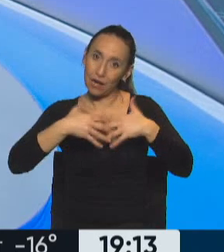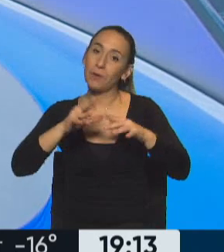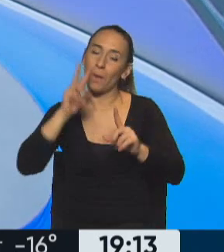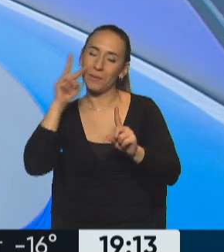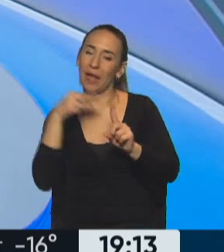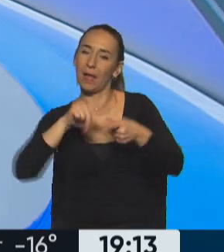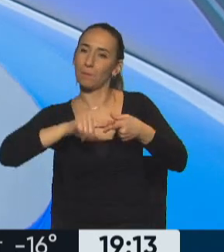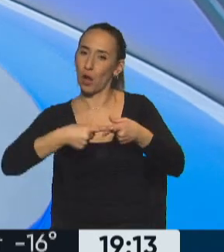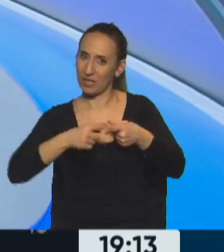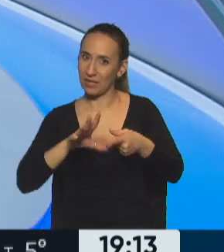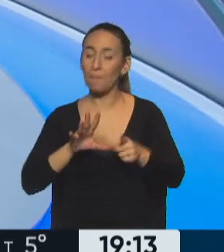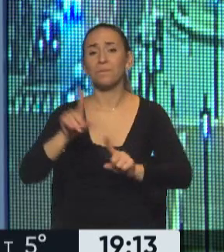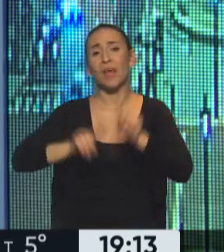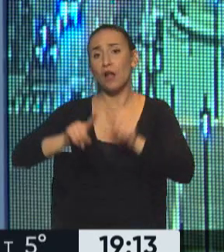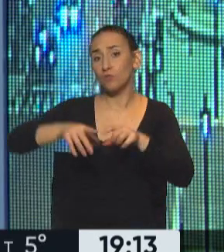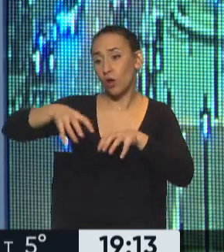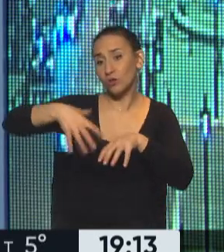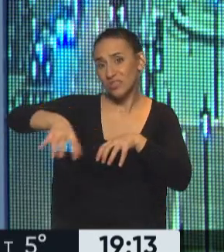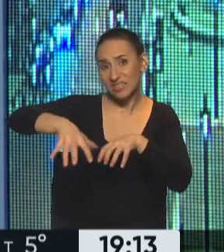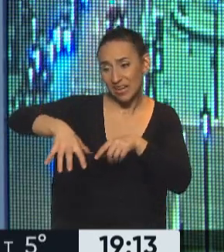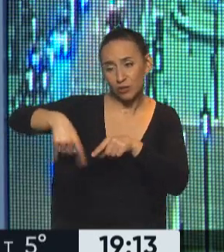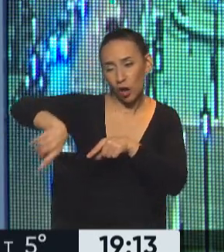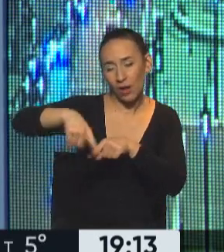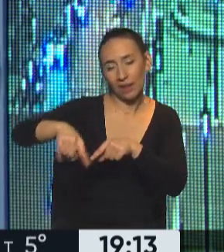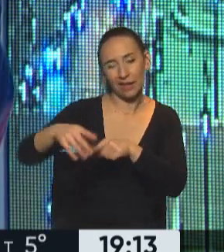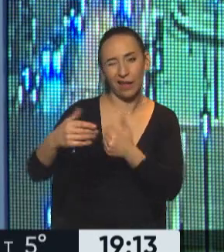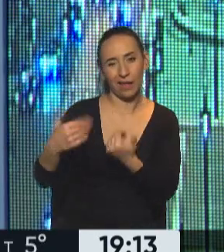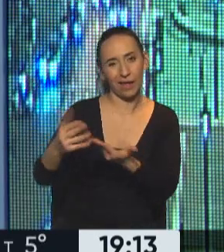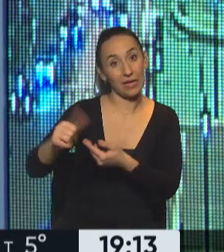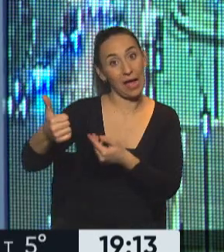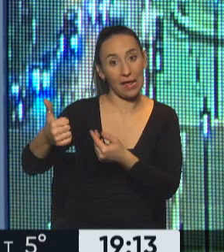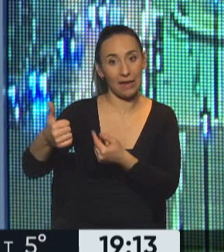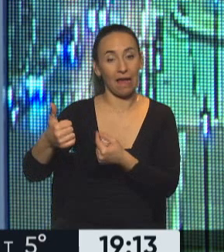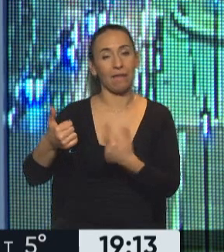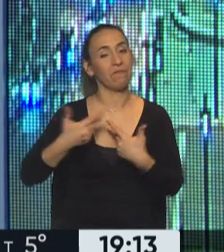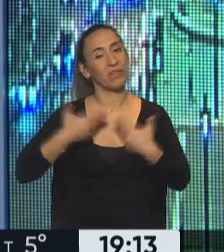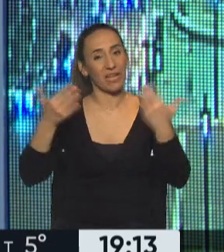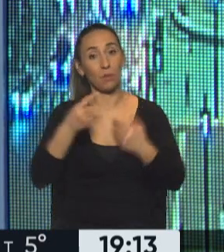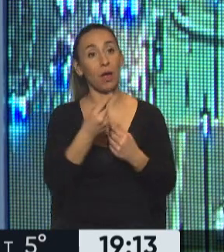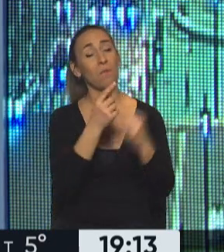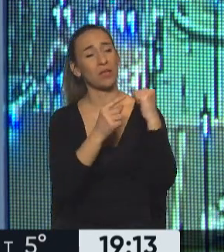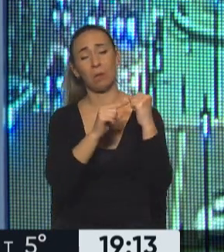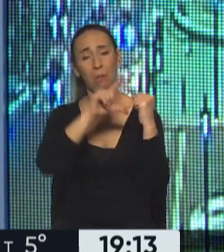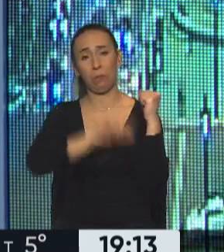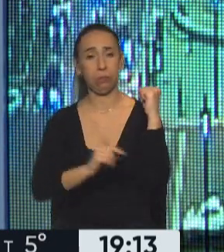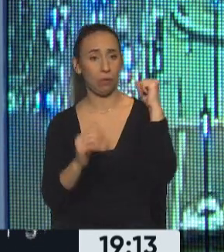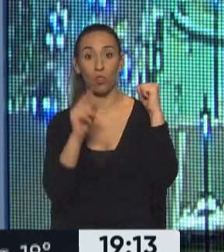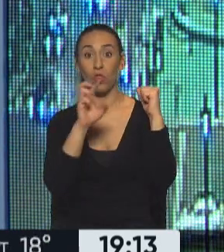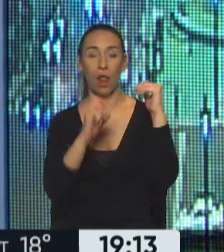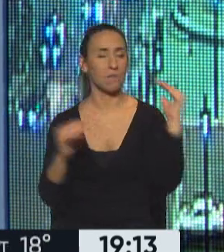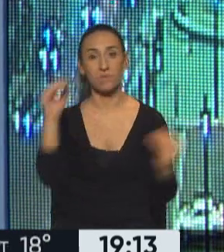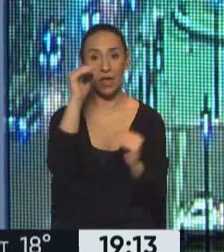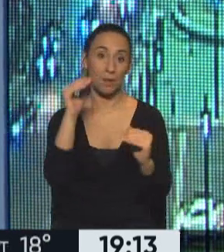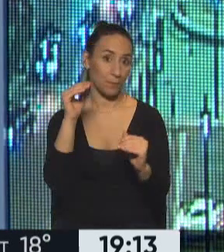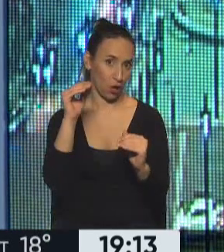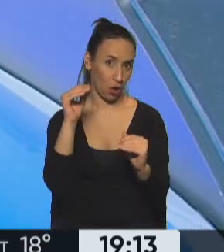hay sectores que se van a beneficiar y van a estar chochos y lo van a admirar porque devaluó, pero la mayoría del pueblo argentino no va a estar contenta. Yo te